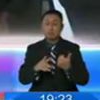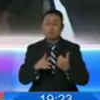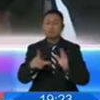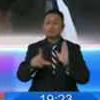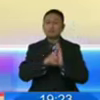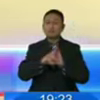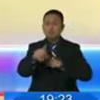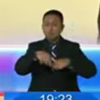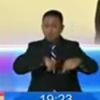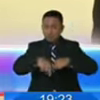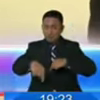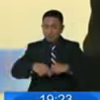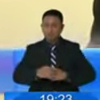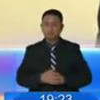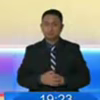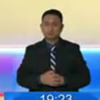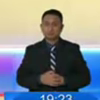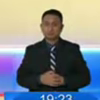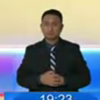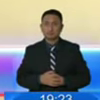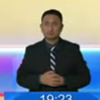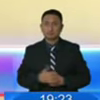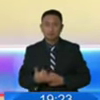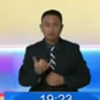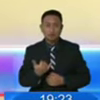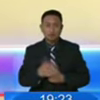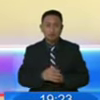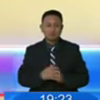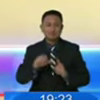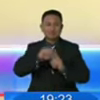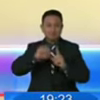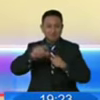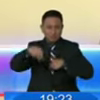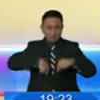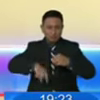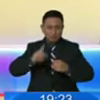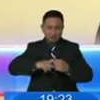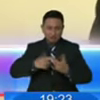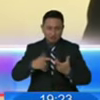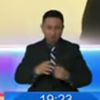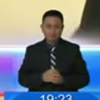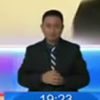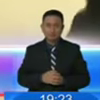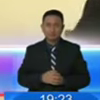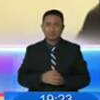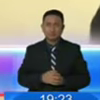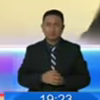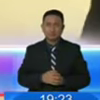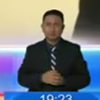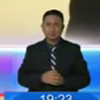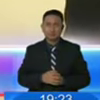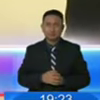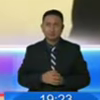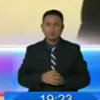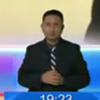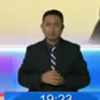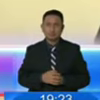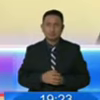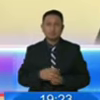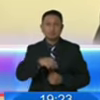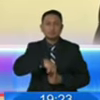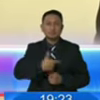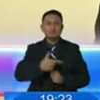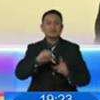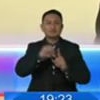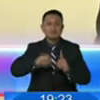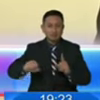política vial. No existe un sistema de transporte público aquí en la ciudad de Quito. ¿Por qué no existe un sistema de